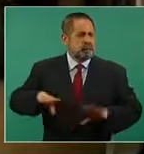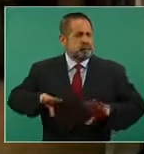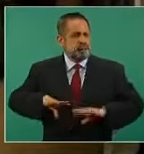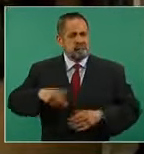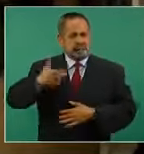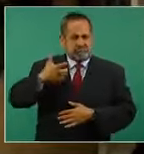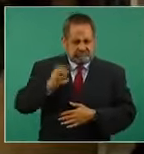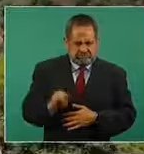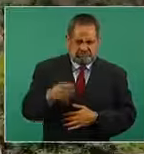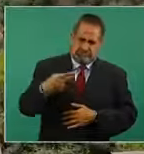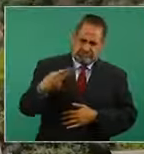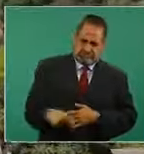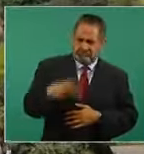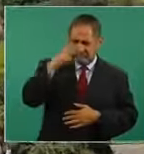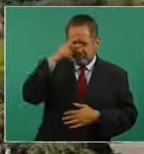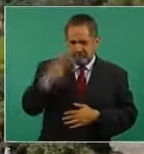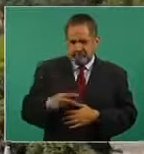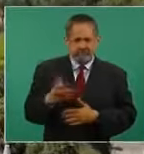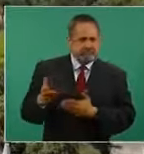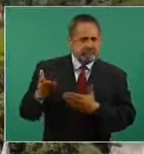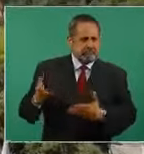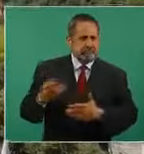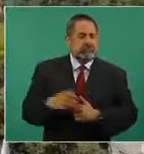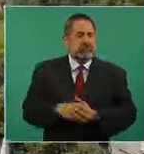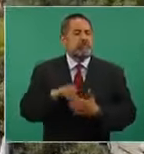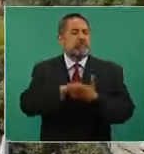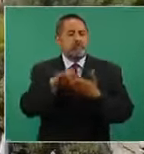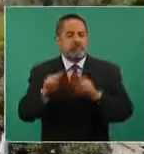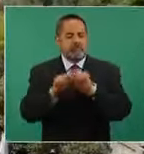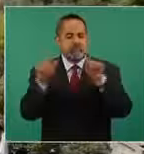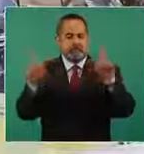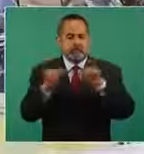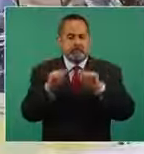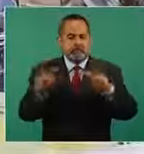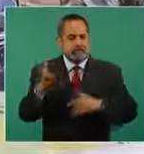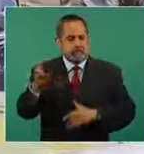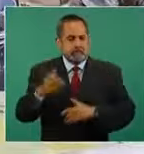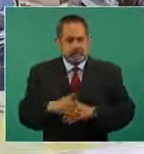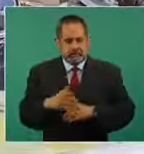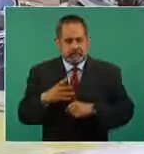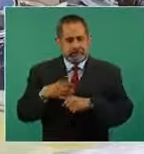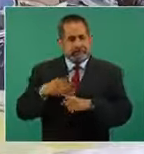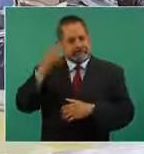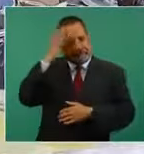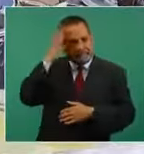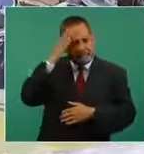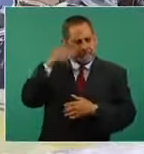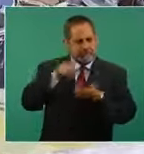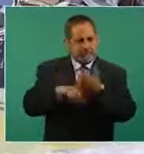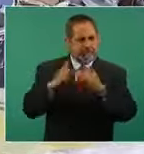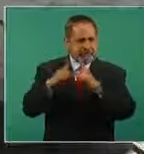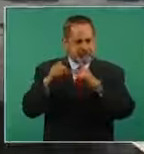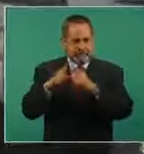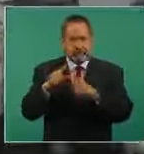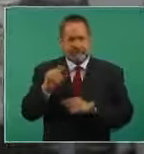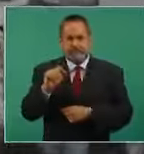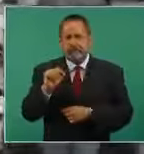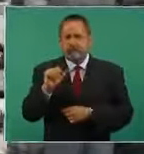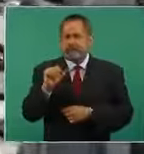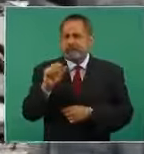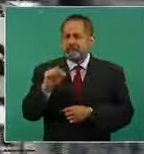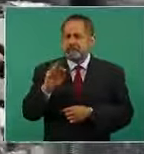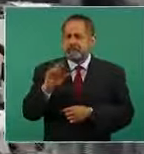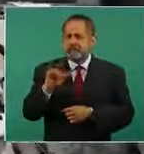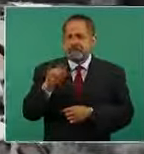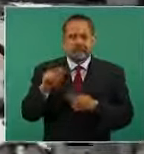las comunidades en la escala por ejemplo se restauró la parroquia de san francisco tp janko y la basílica de